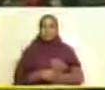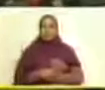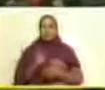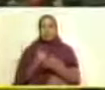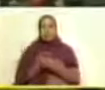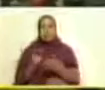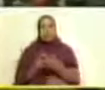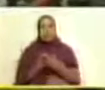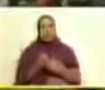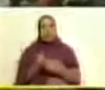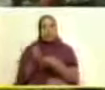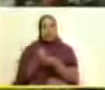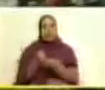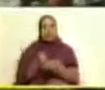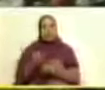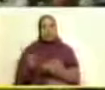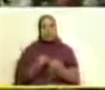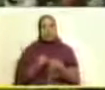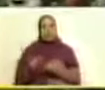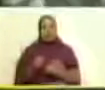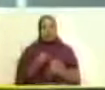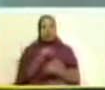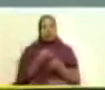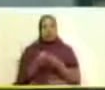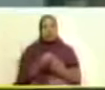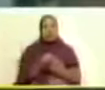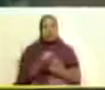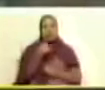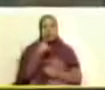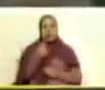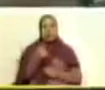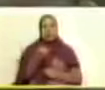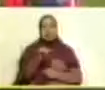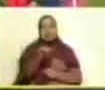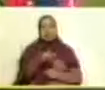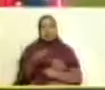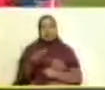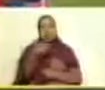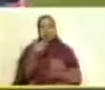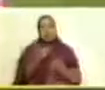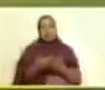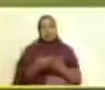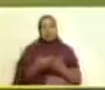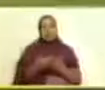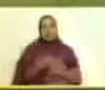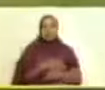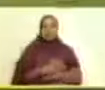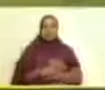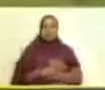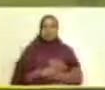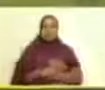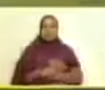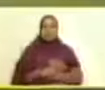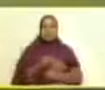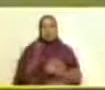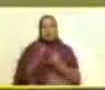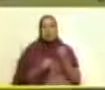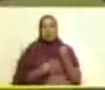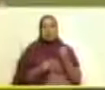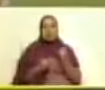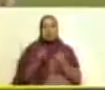compañera líder del movimiento ecosocialista. Y bueno, ya estamos llegando a la última